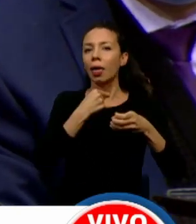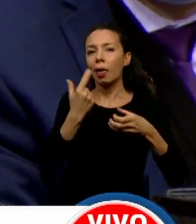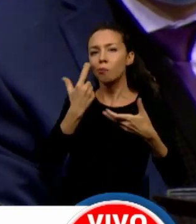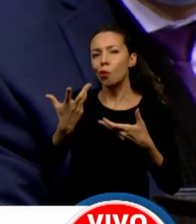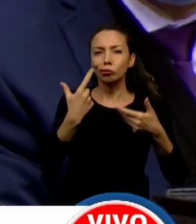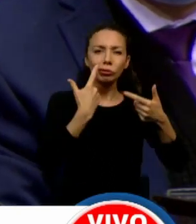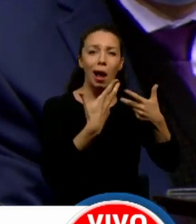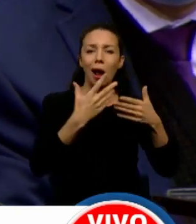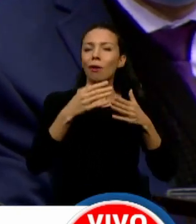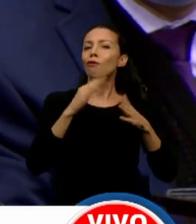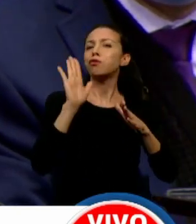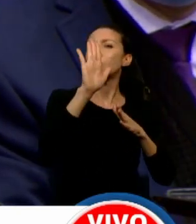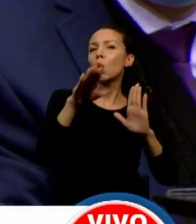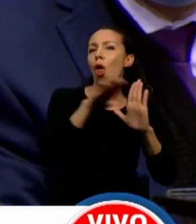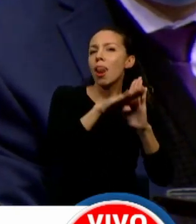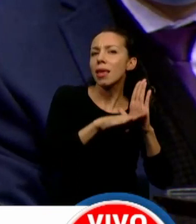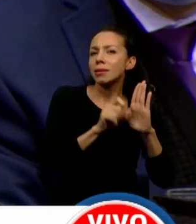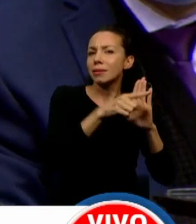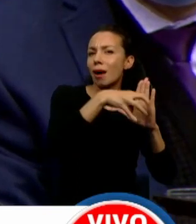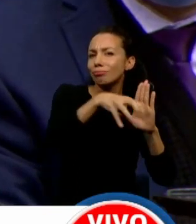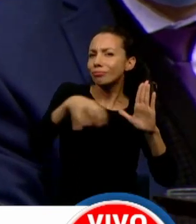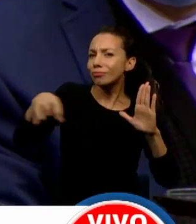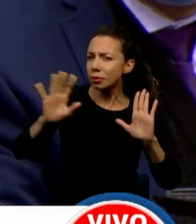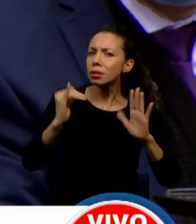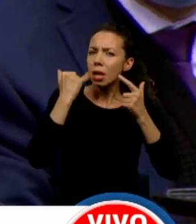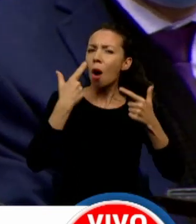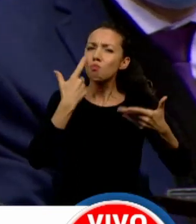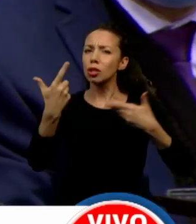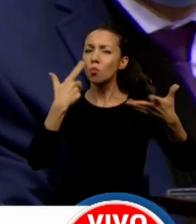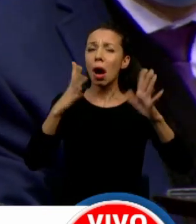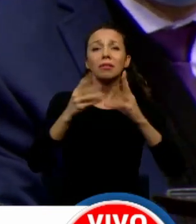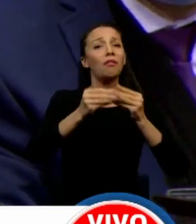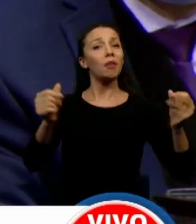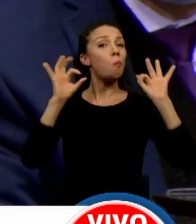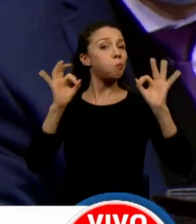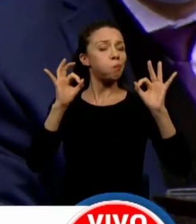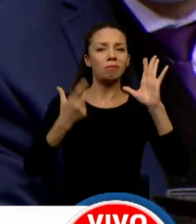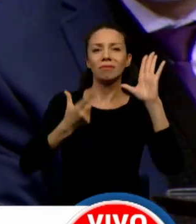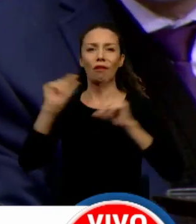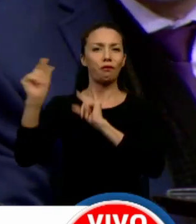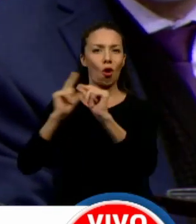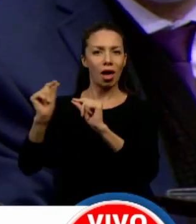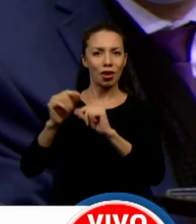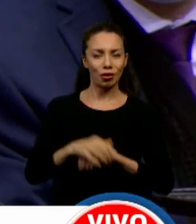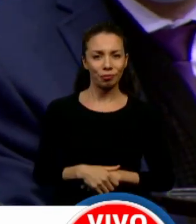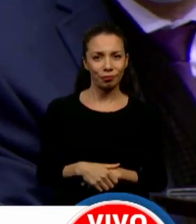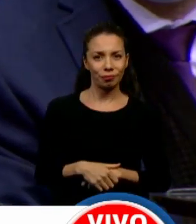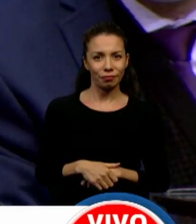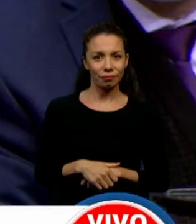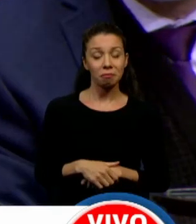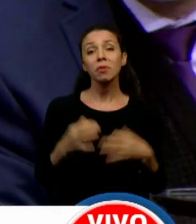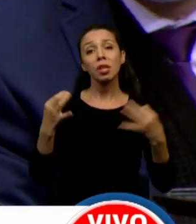de la futura lista de sus distritos, y se fueron. Seguramente cuando nos vayamos de